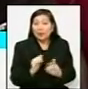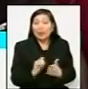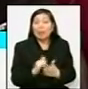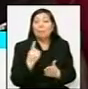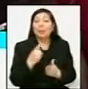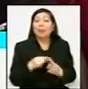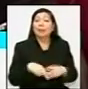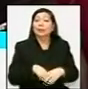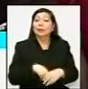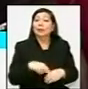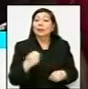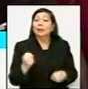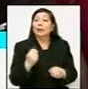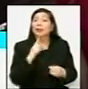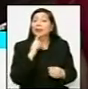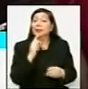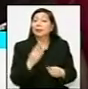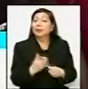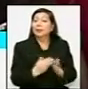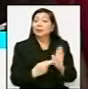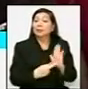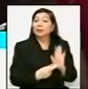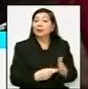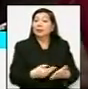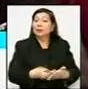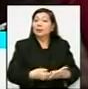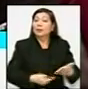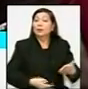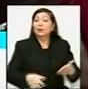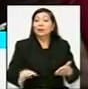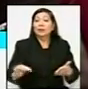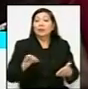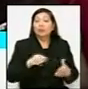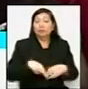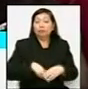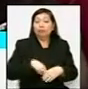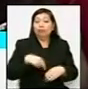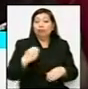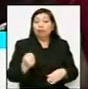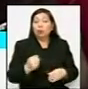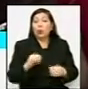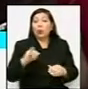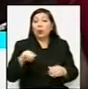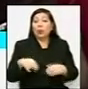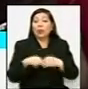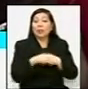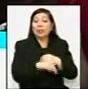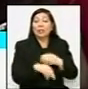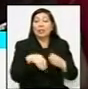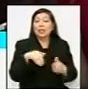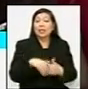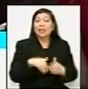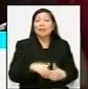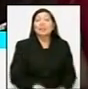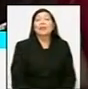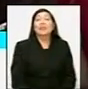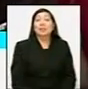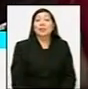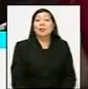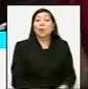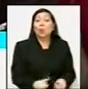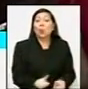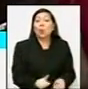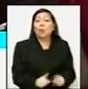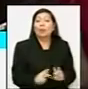para desafiliarse es simplemente presentar un documento solicitando la desafiliación al Jurado Nacional de Elecciones en periodos cuando